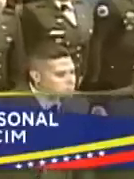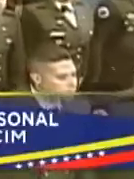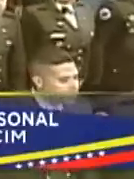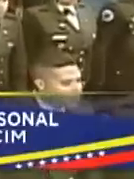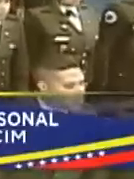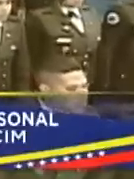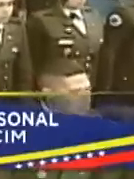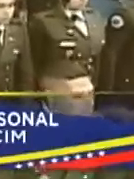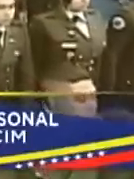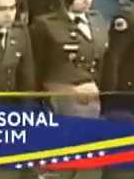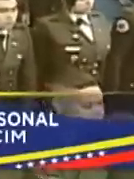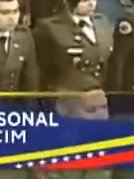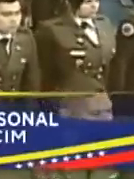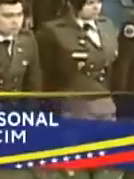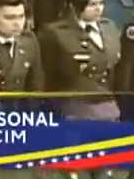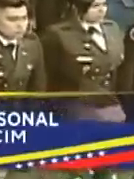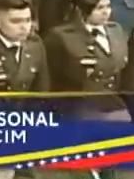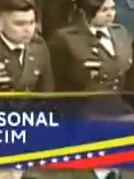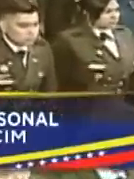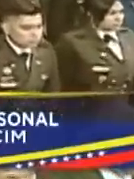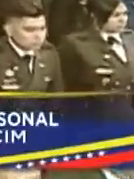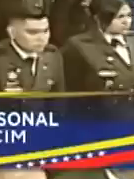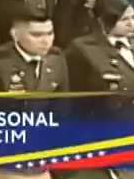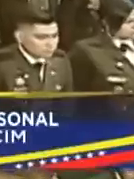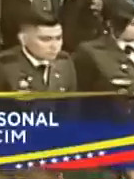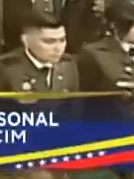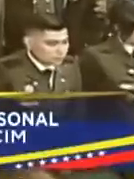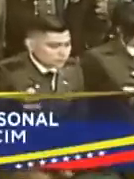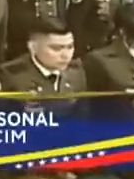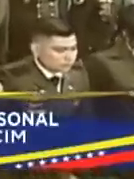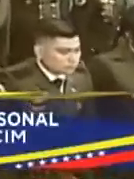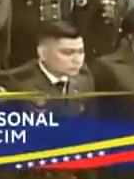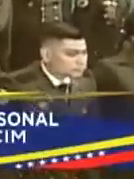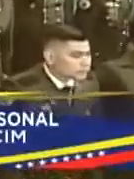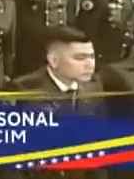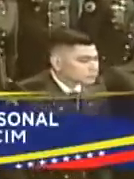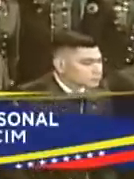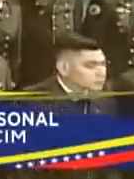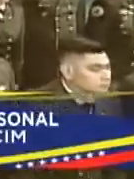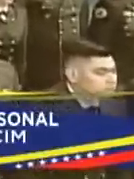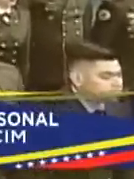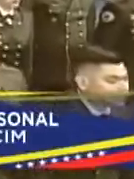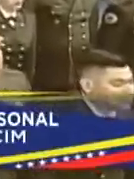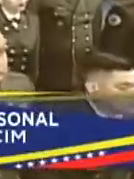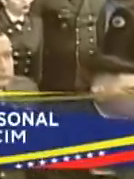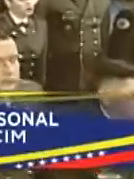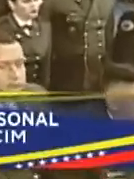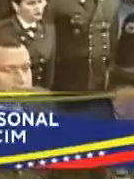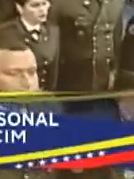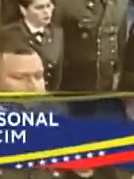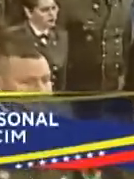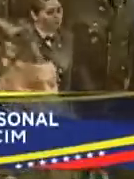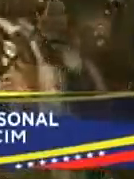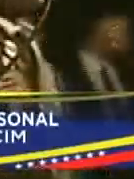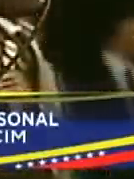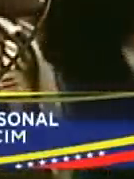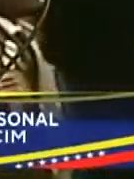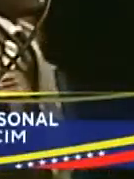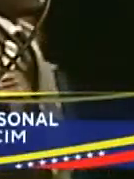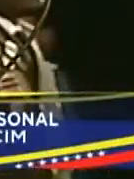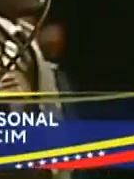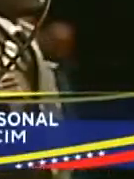y el espíritu de cuerpo que todos y todas quienes ascienden han